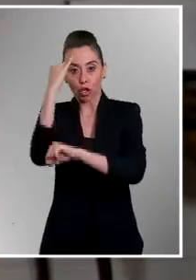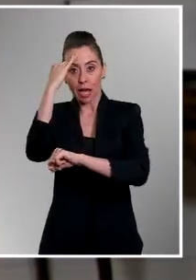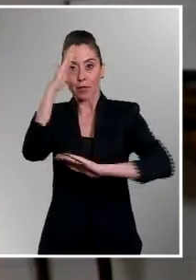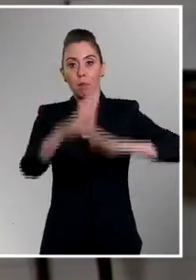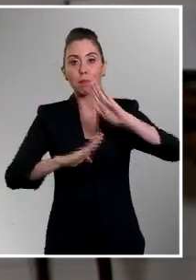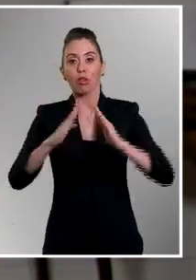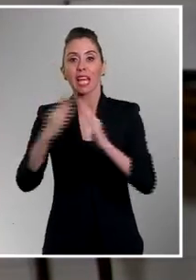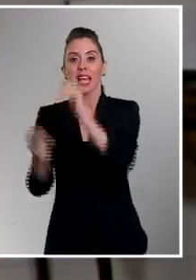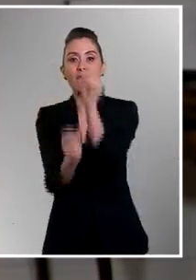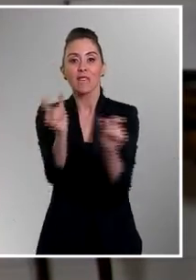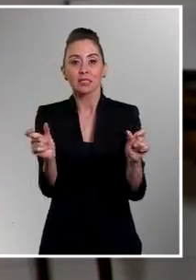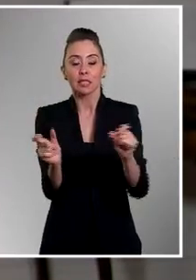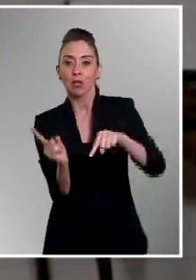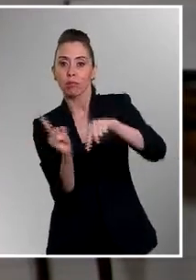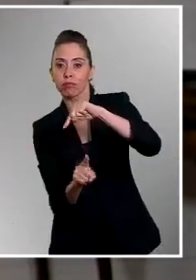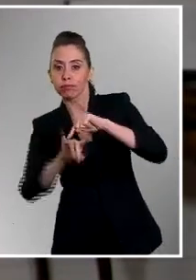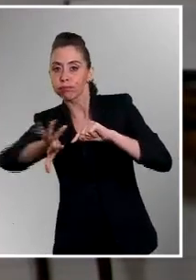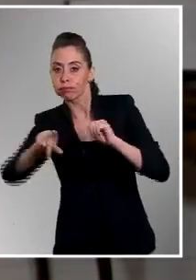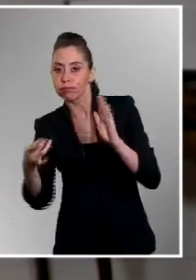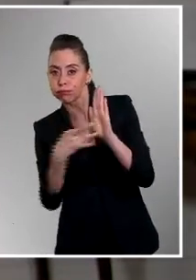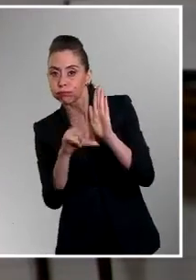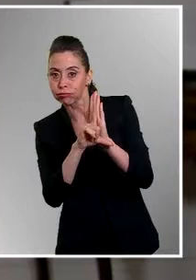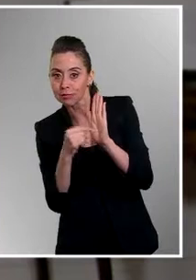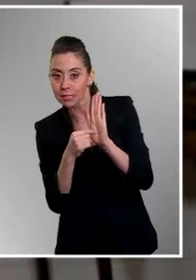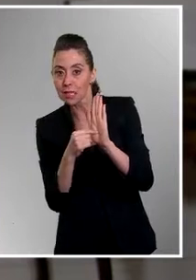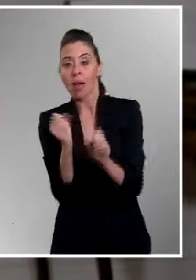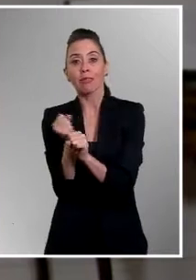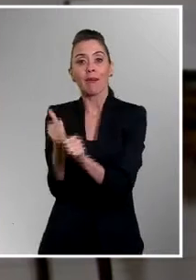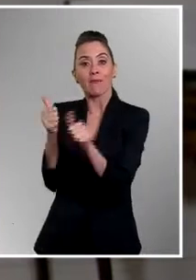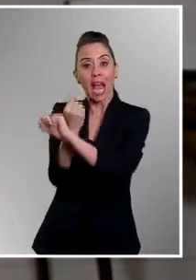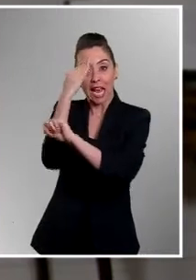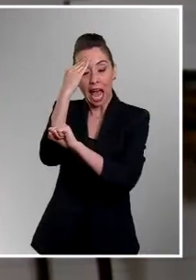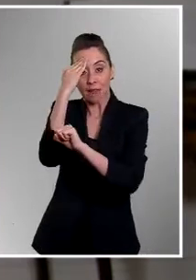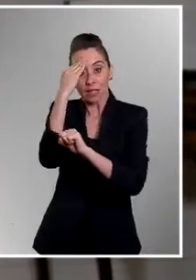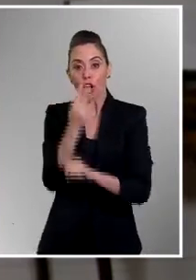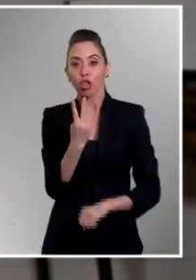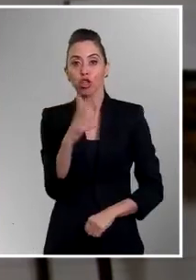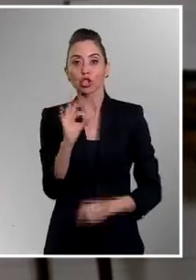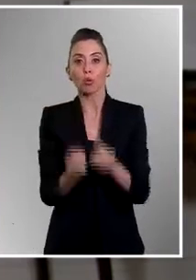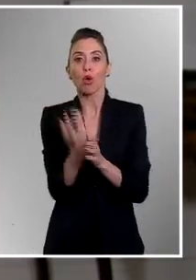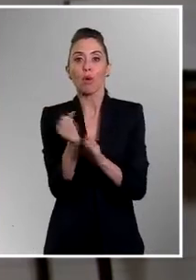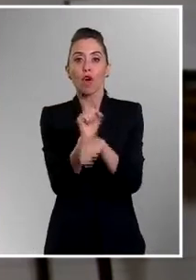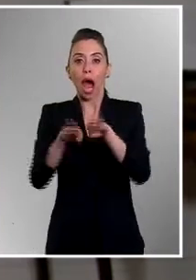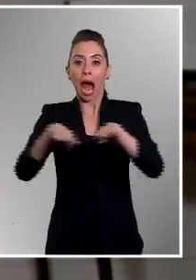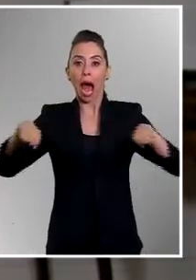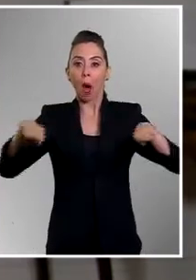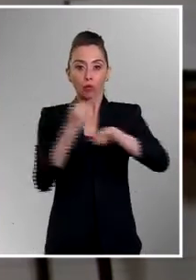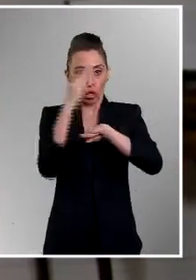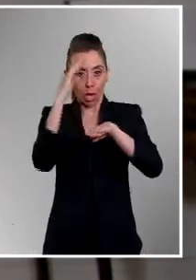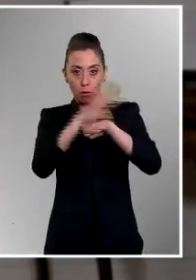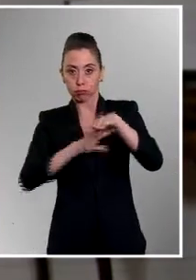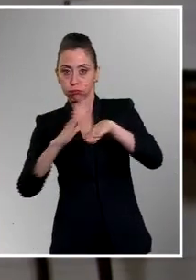protección de los vecinos y combatan el delito y para que puedan realizarlo en su labor contarán con 250 nuevos vehículos policiales